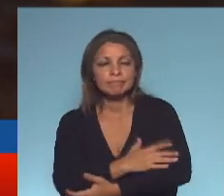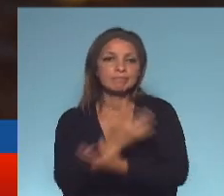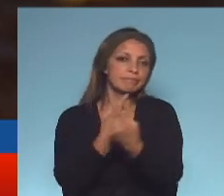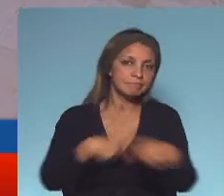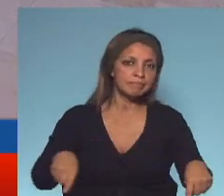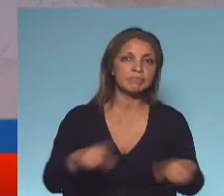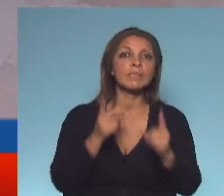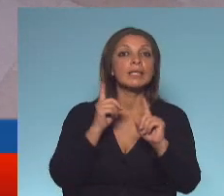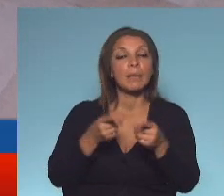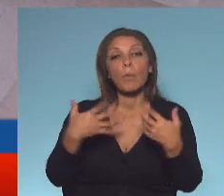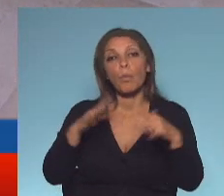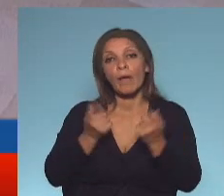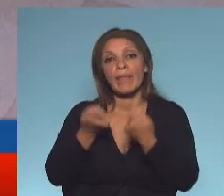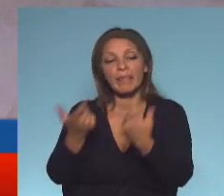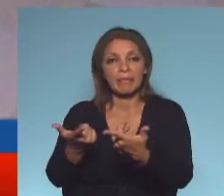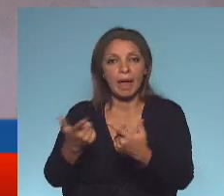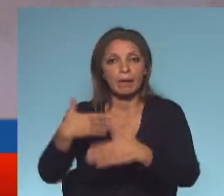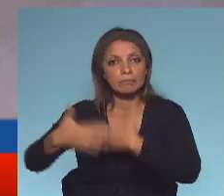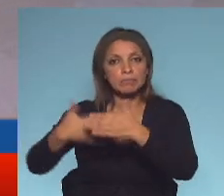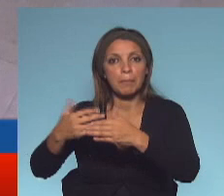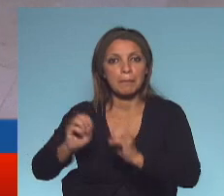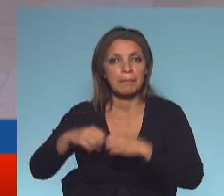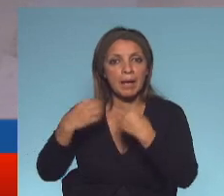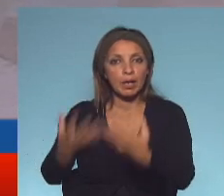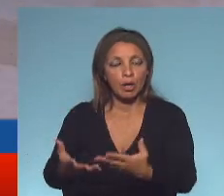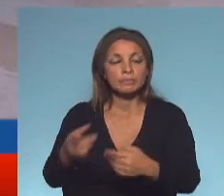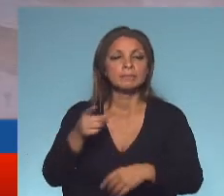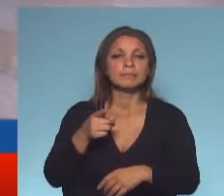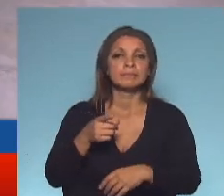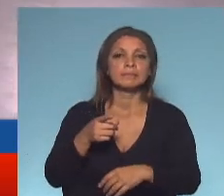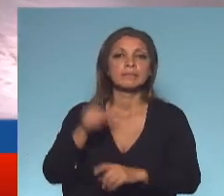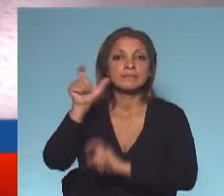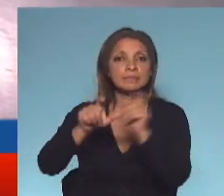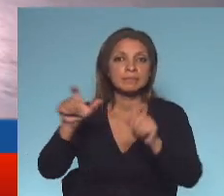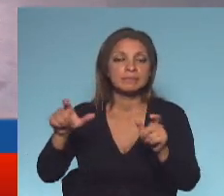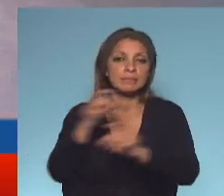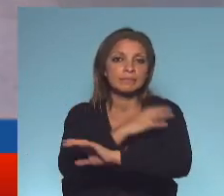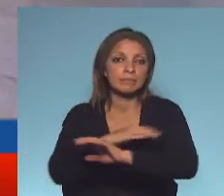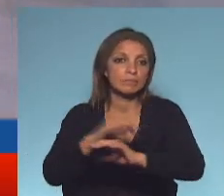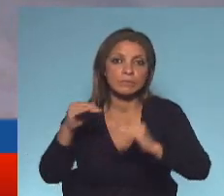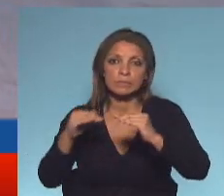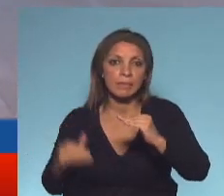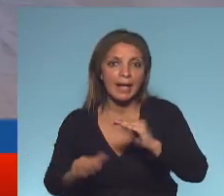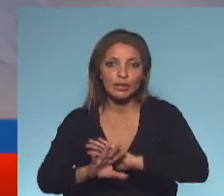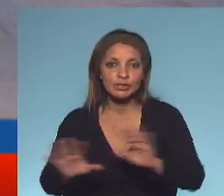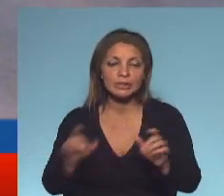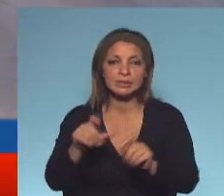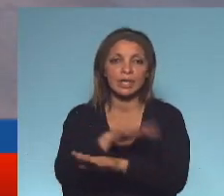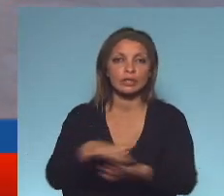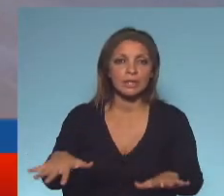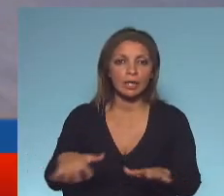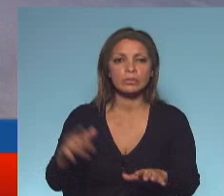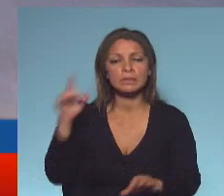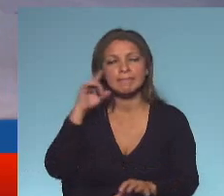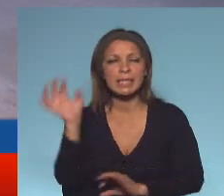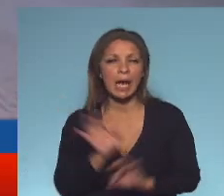podría impactar de manera significativa la reducción de la pobreza extrema en la niñez, haciendo unas